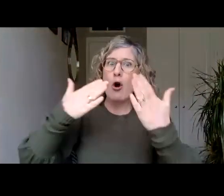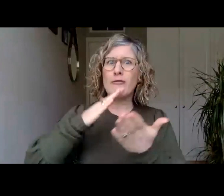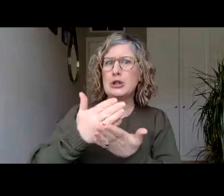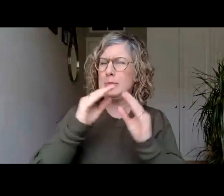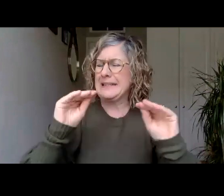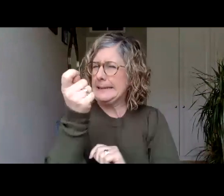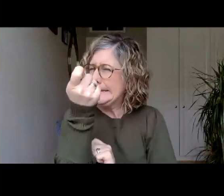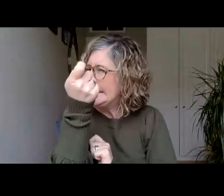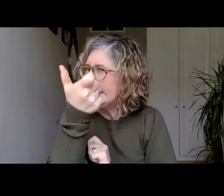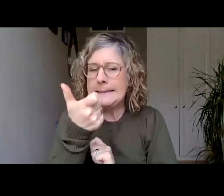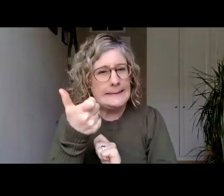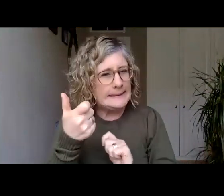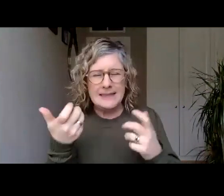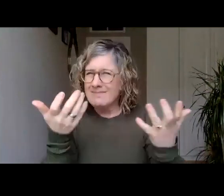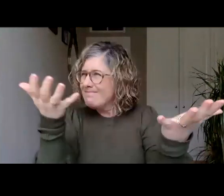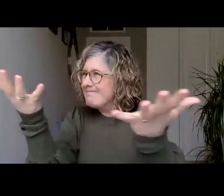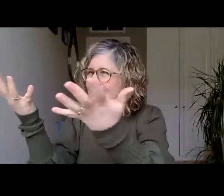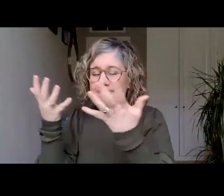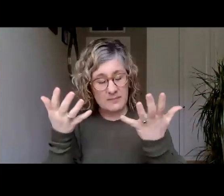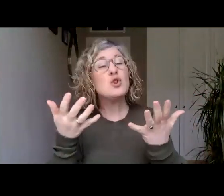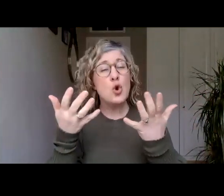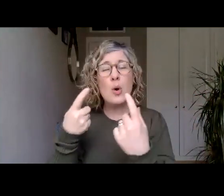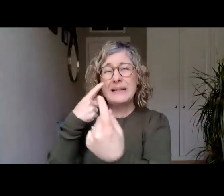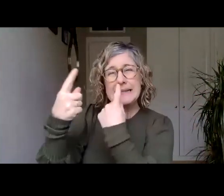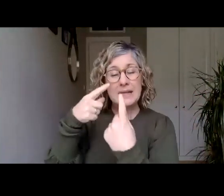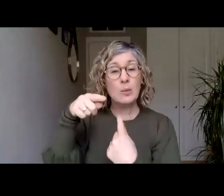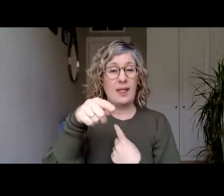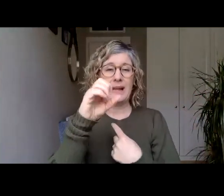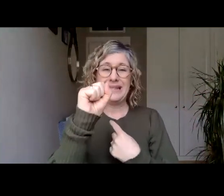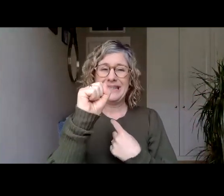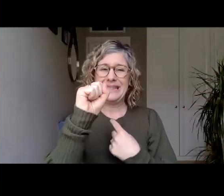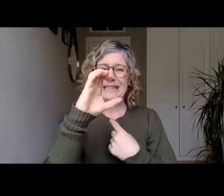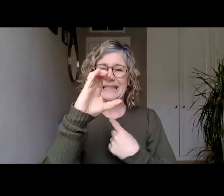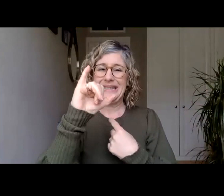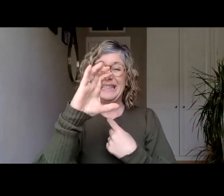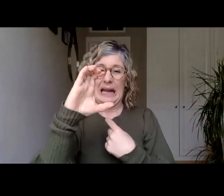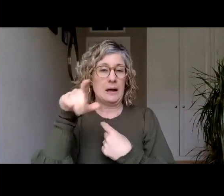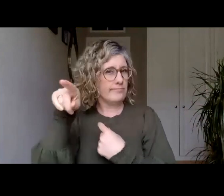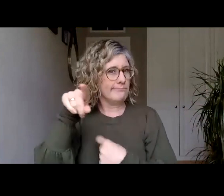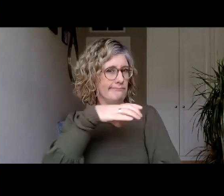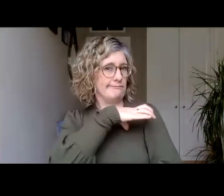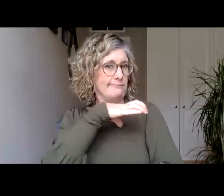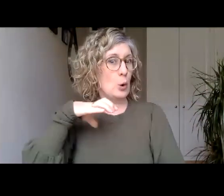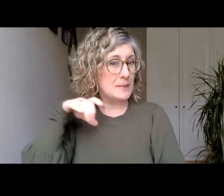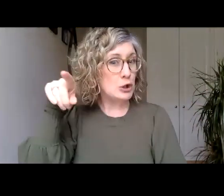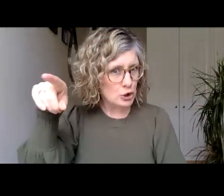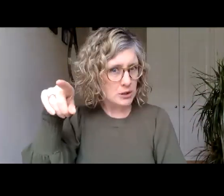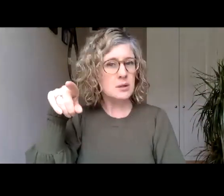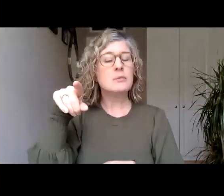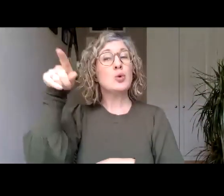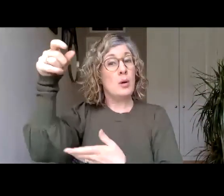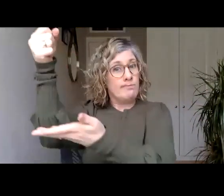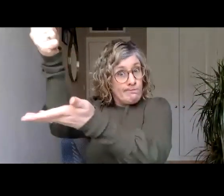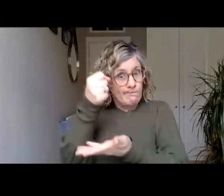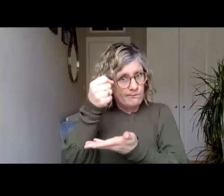vemos programas y cursos que sí conjuntan la lengua de signos y lenguas orales, pero no hay un programa